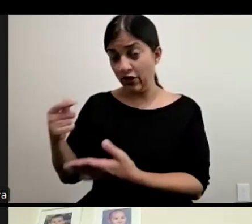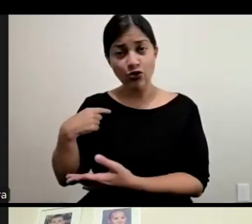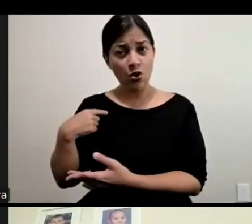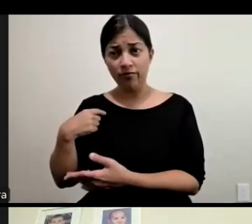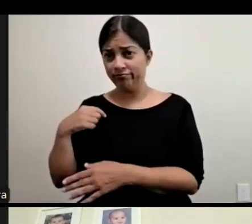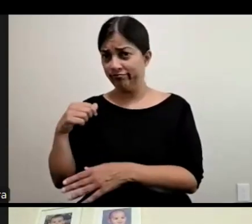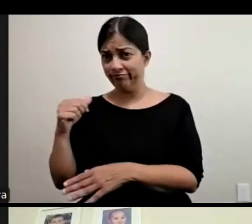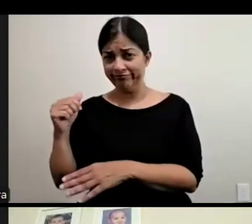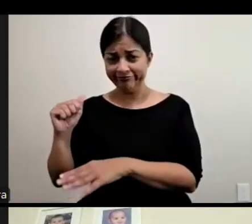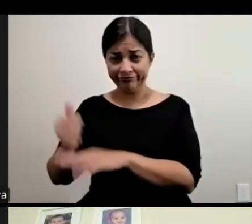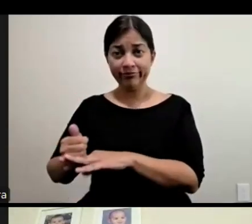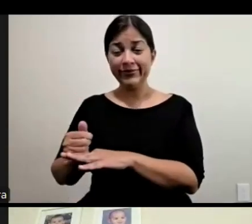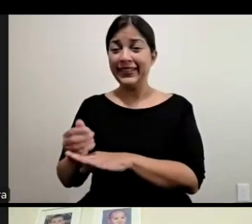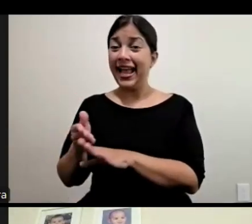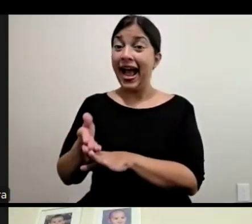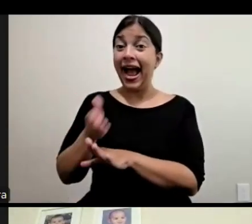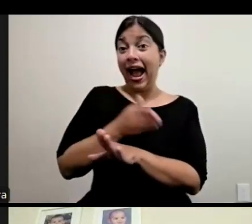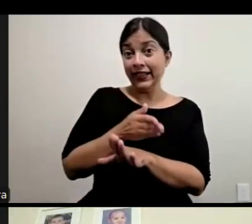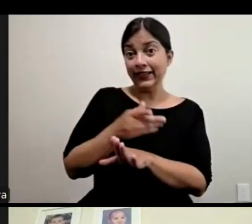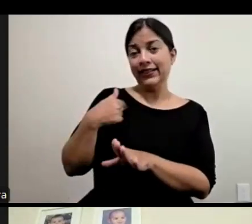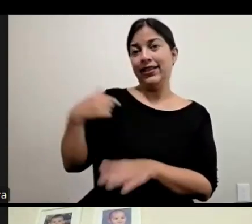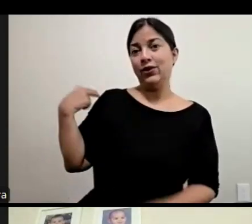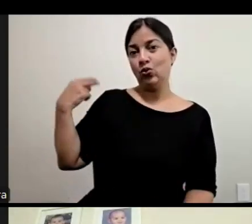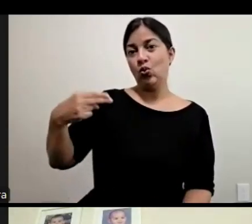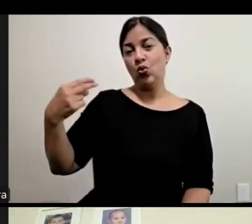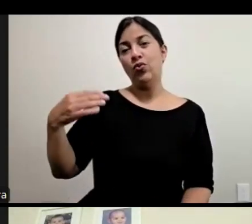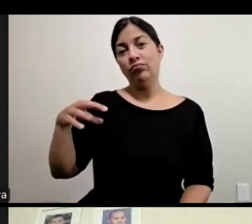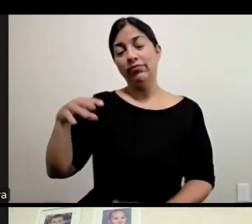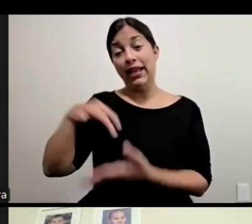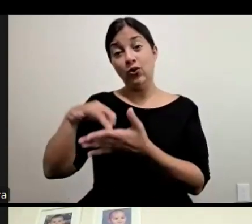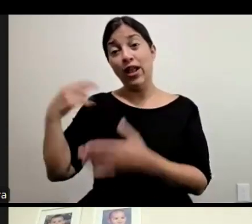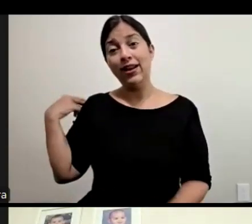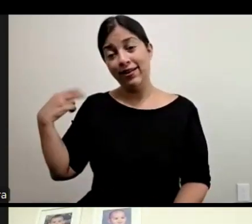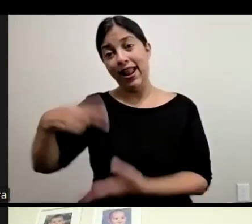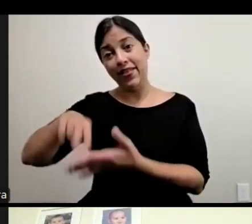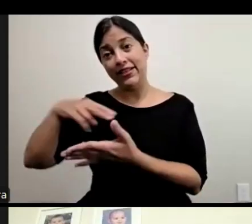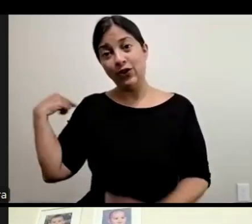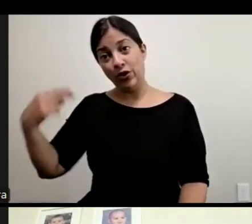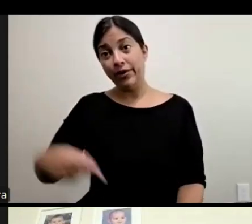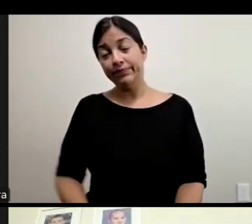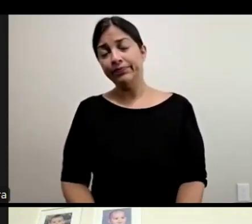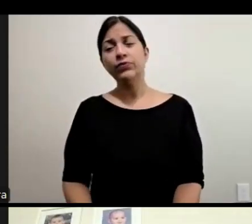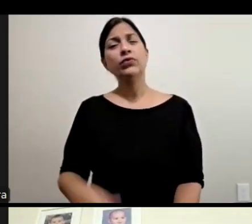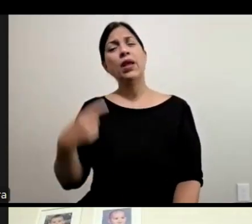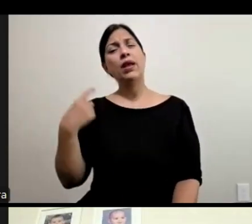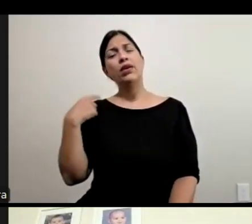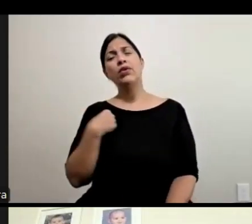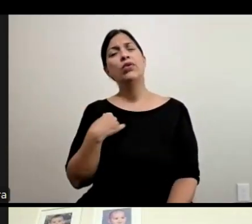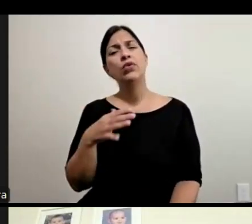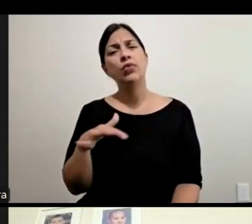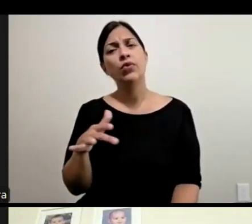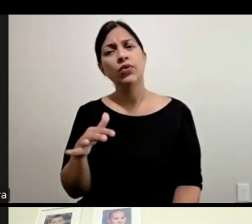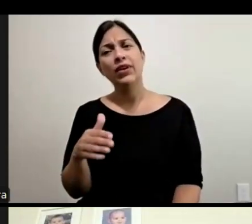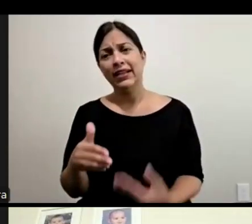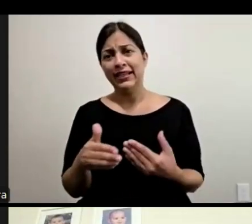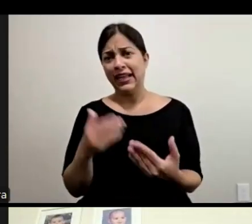anterior a estudiar danza histórica. Qué Y eso cosa. para mí fue un reto. Yo estuve como, no te miento si te digo que con casi